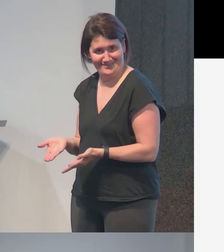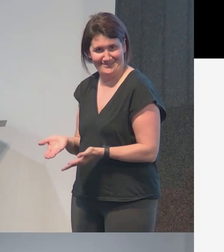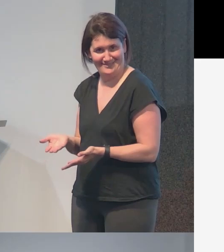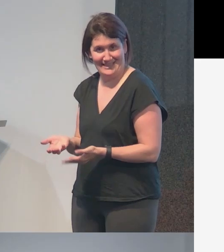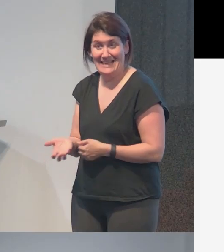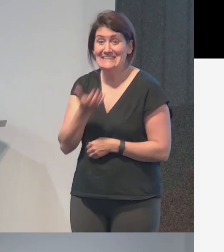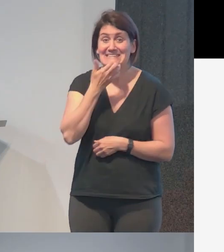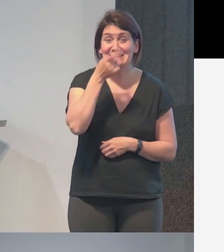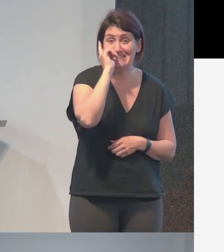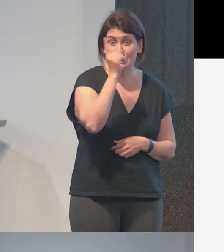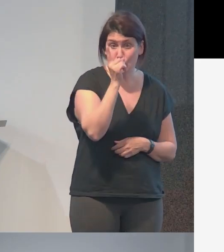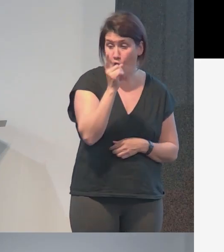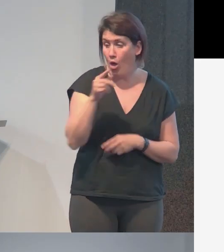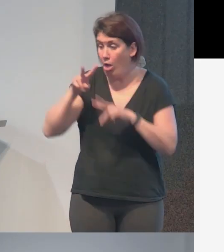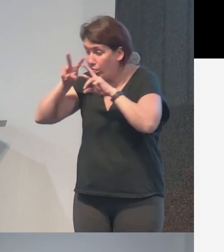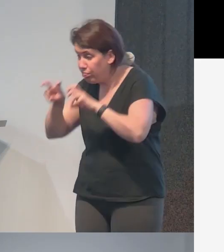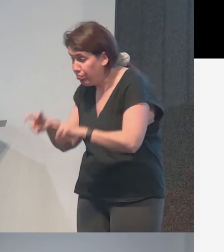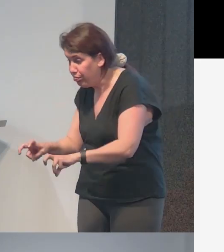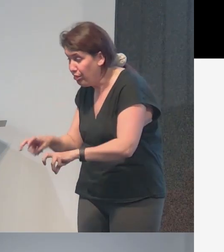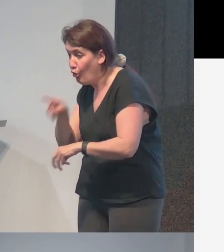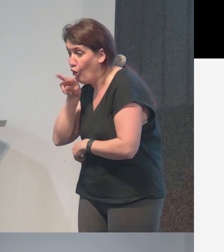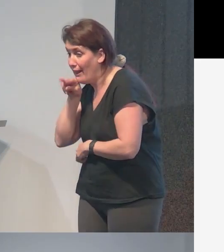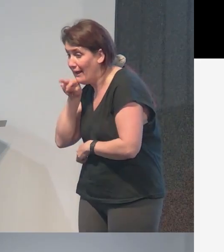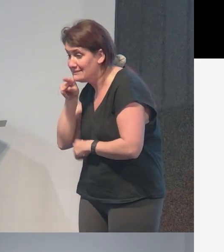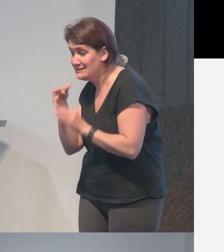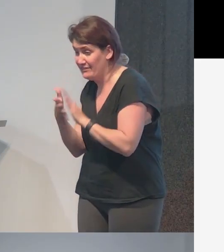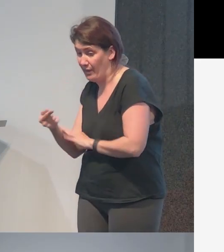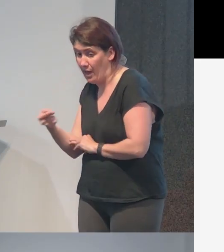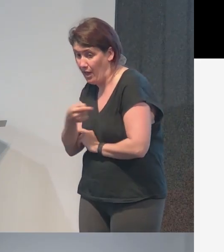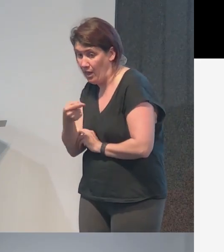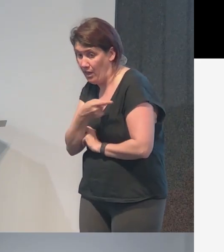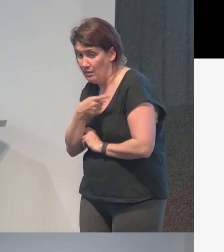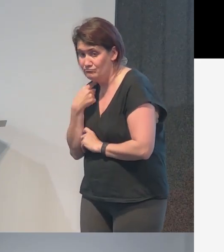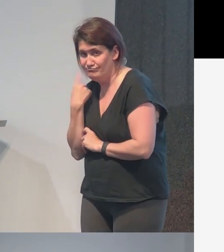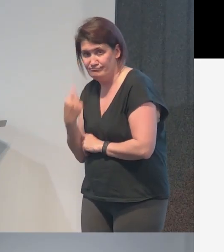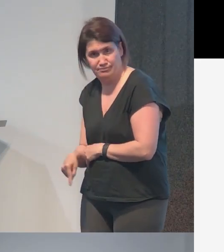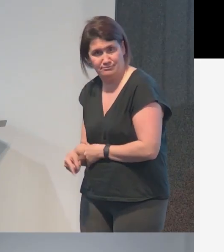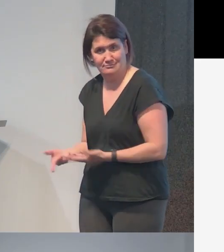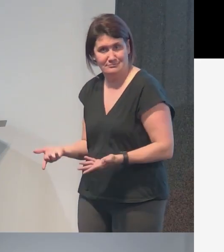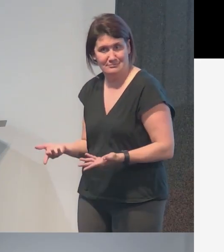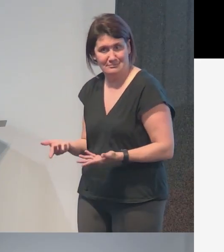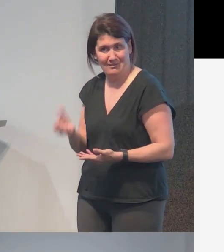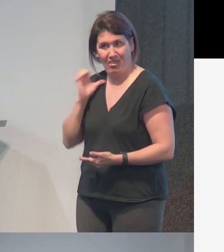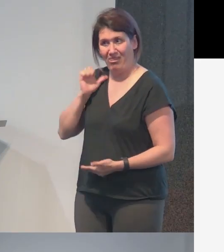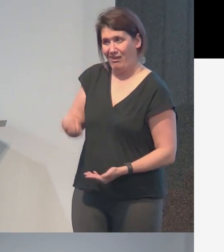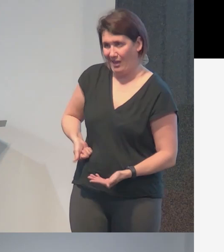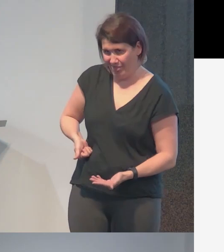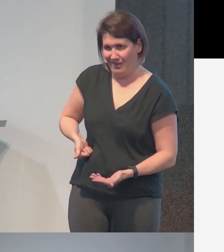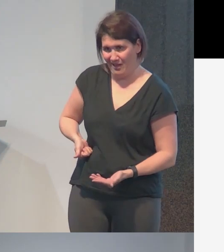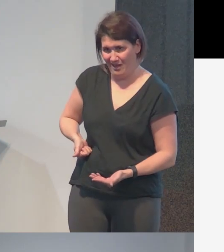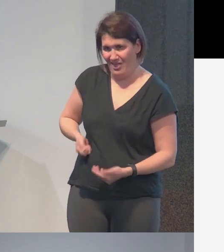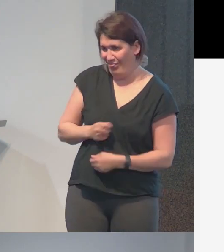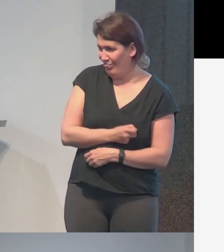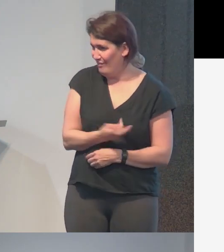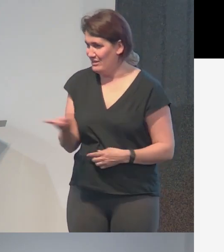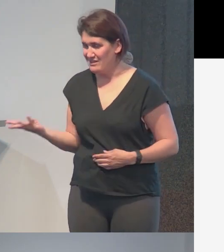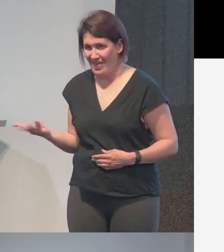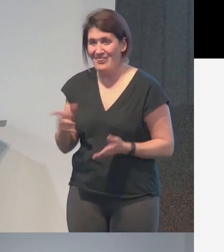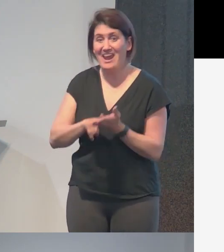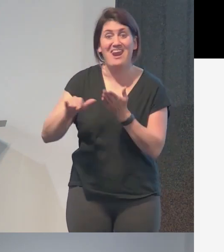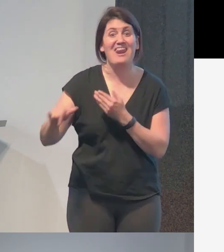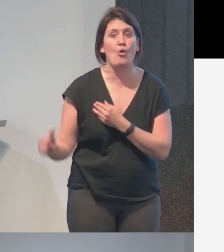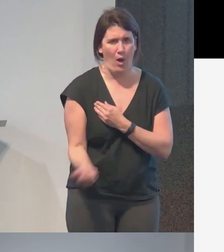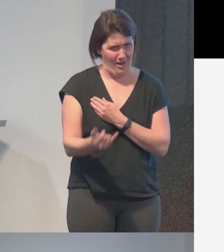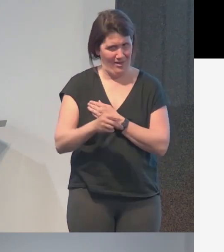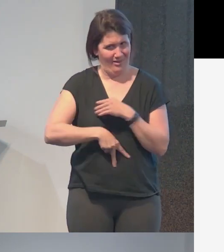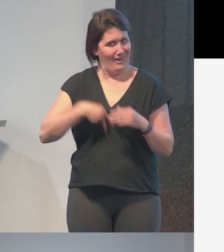solo investigamos las lenguas orales, estamos perdiendo parte de la riqueza y la diversidad del lenguaje